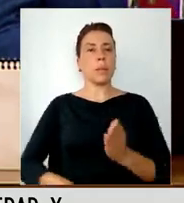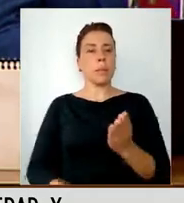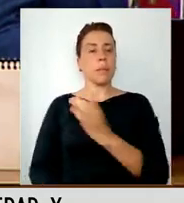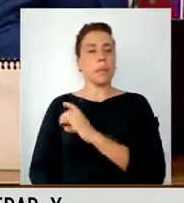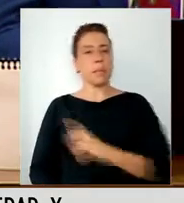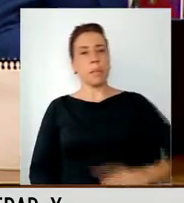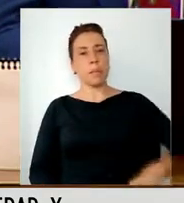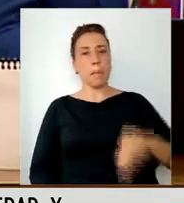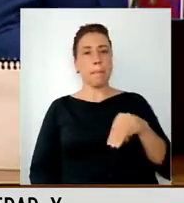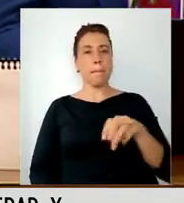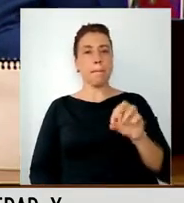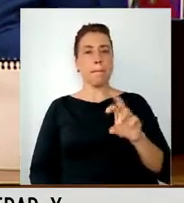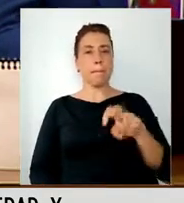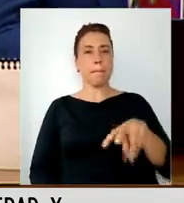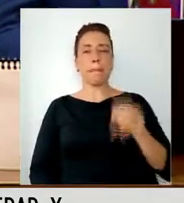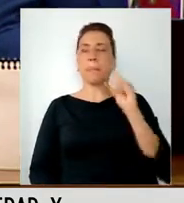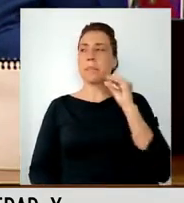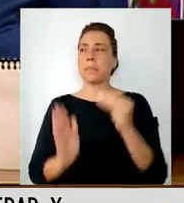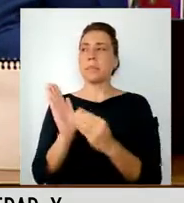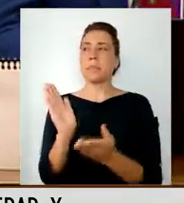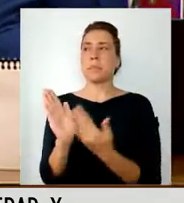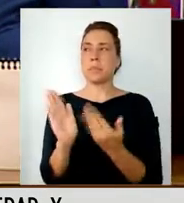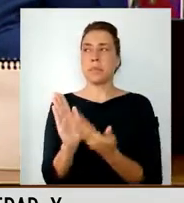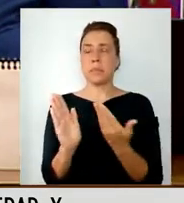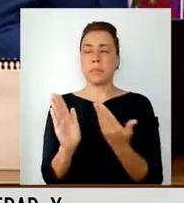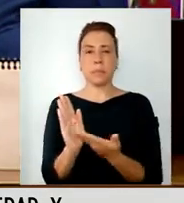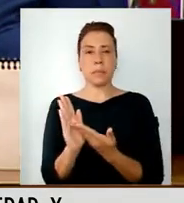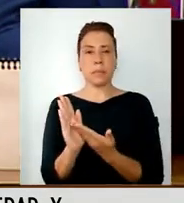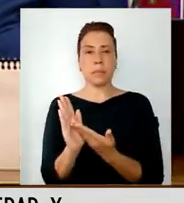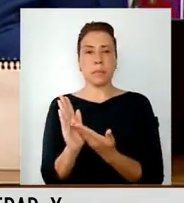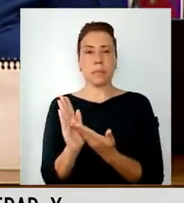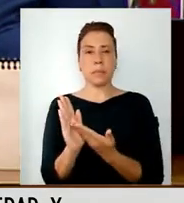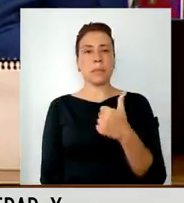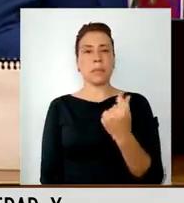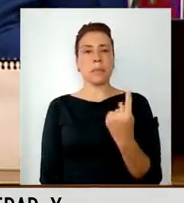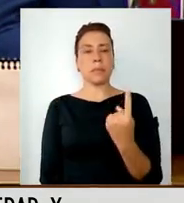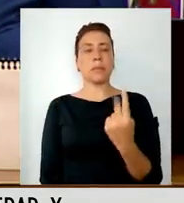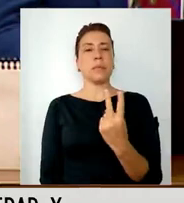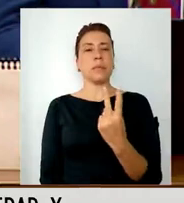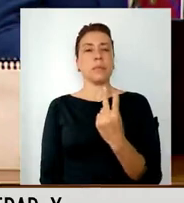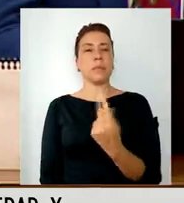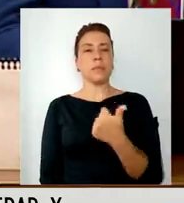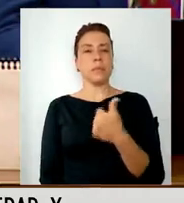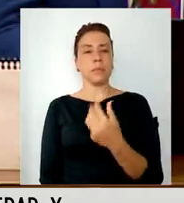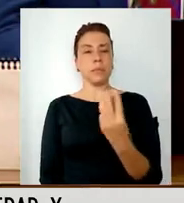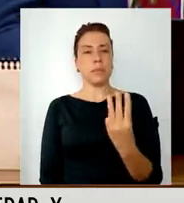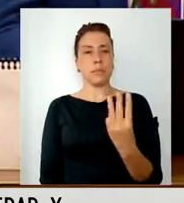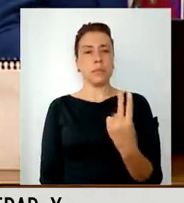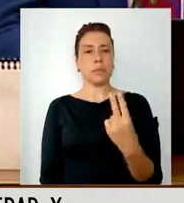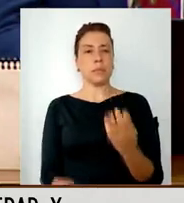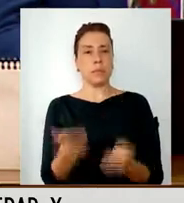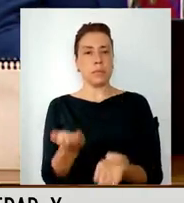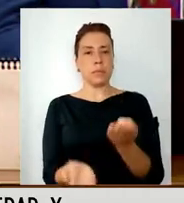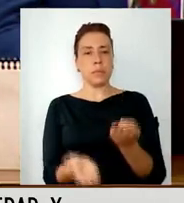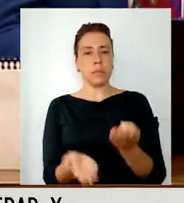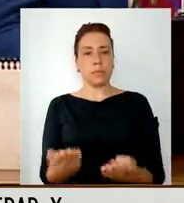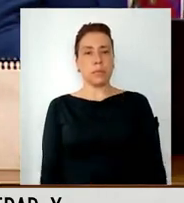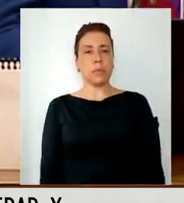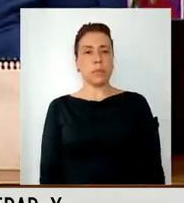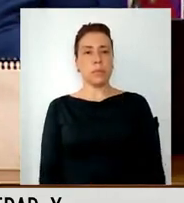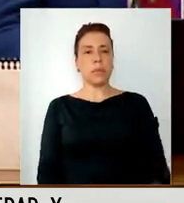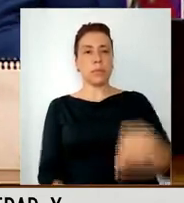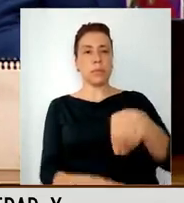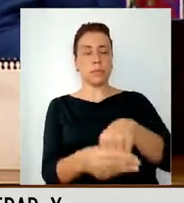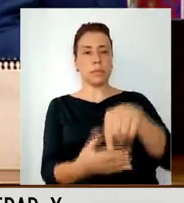y que constan las páginas 261 y 263 del Comparado en votación